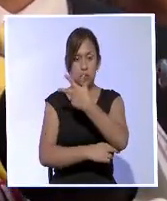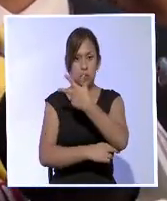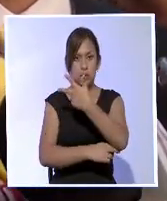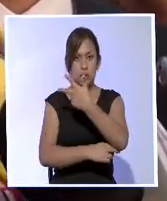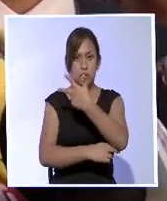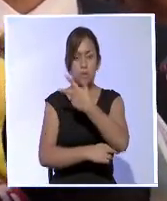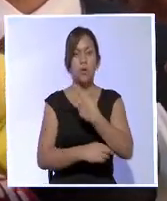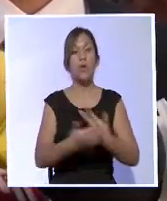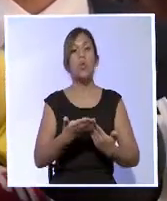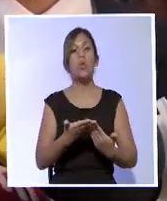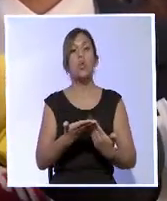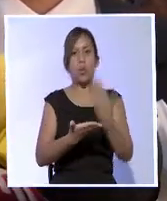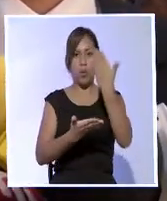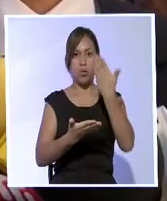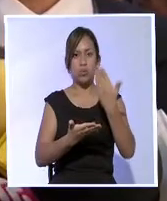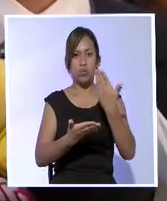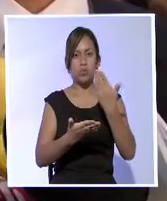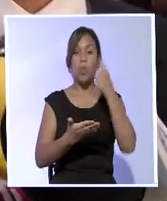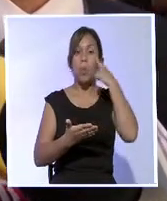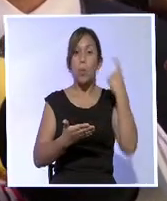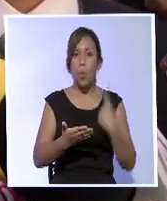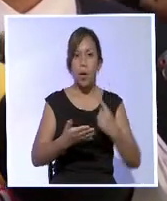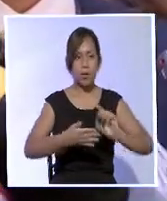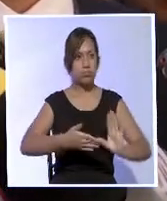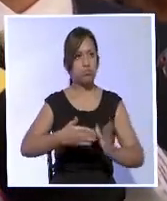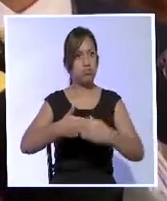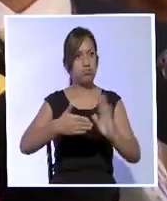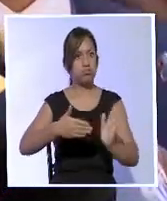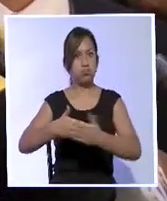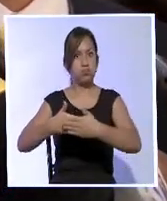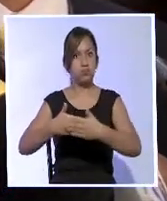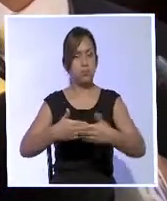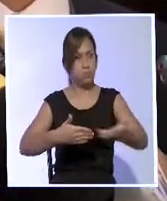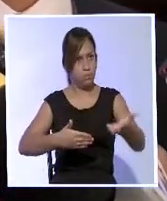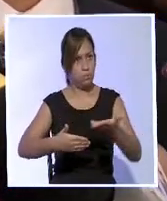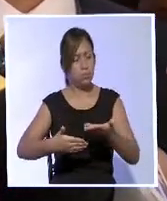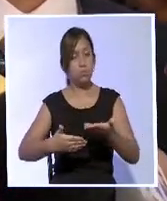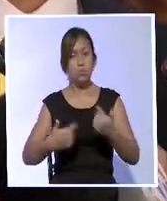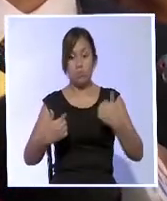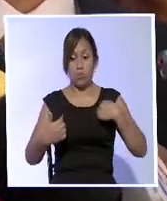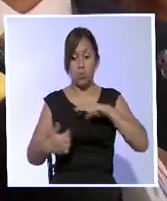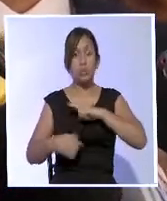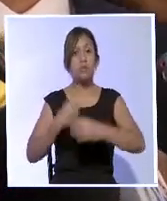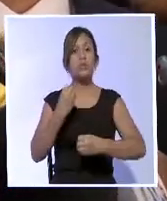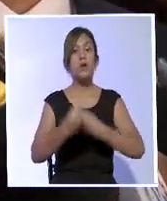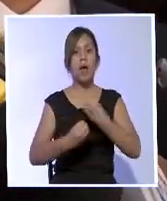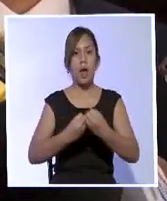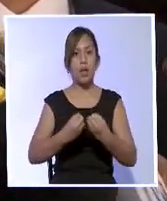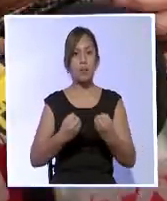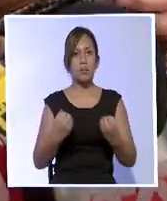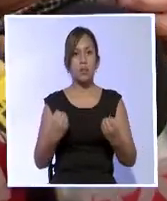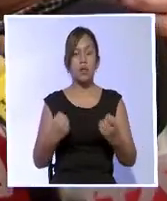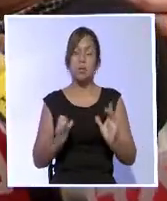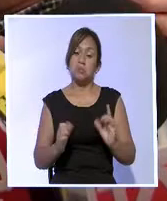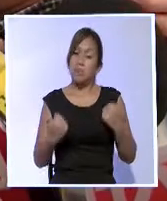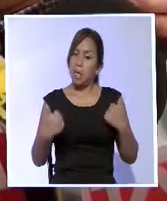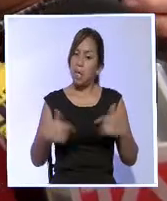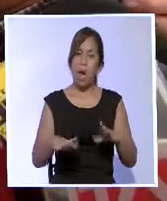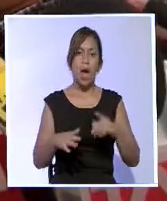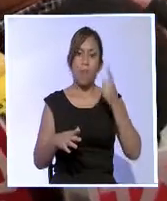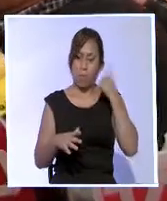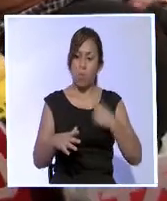nuevos documentos nuestra posición y la en particular es que aquellos ya fueron presentados entonces